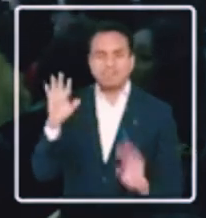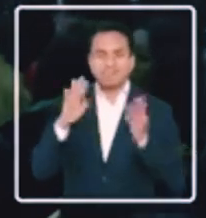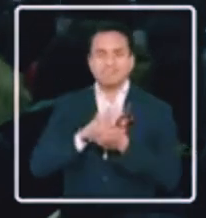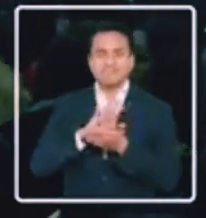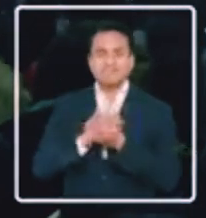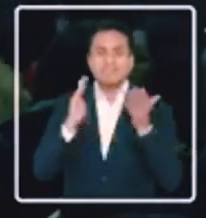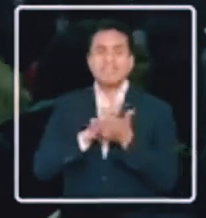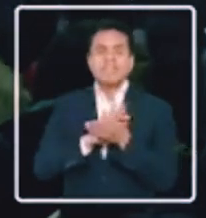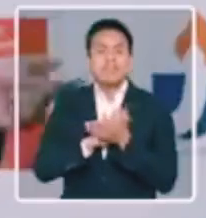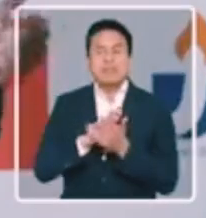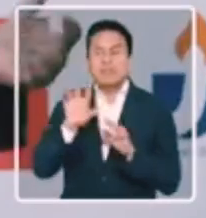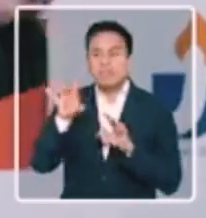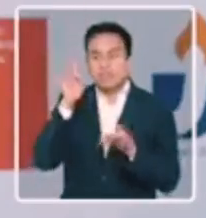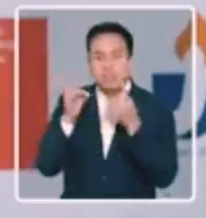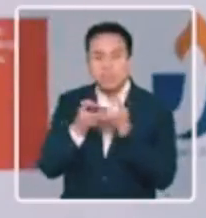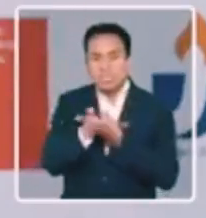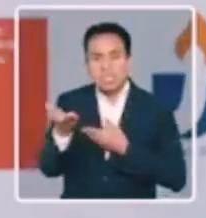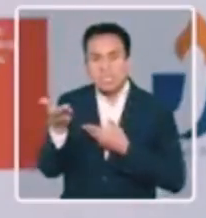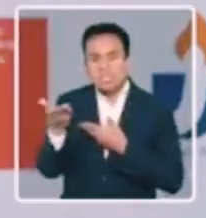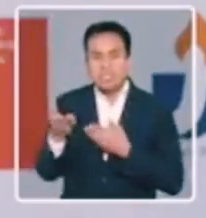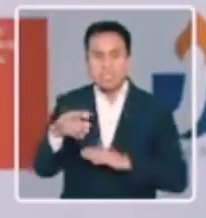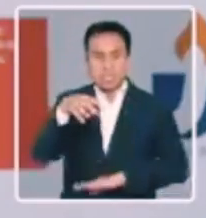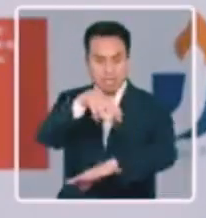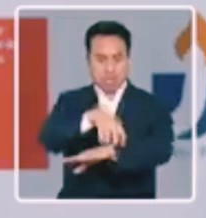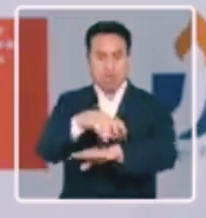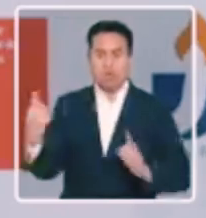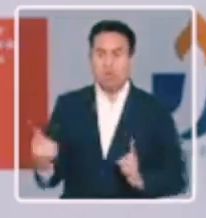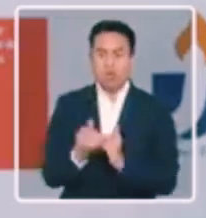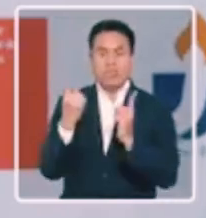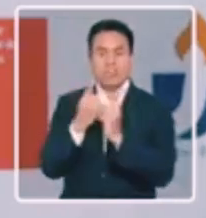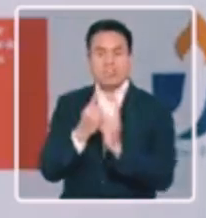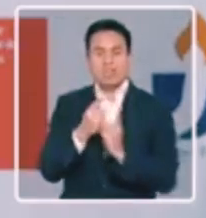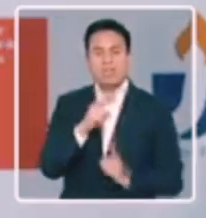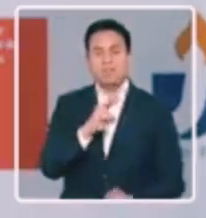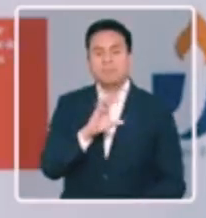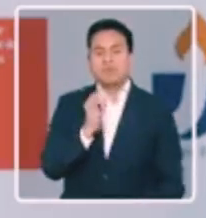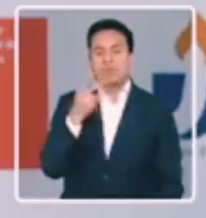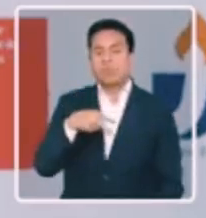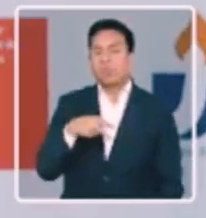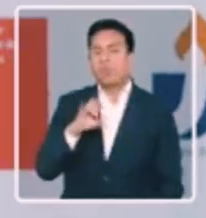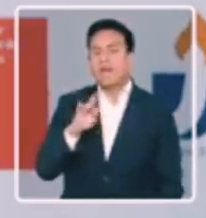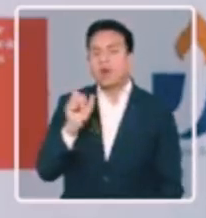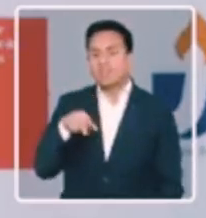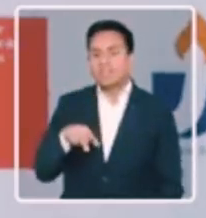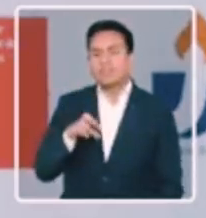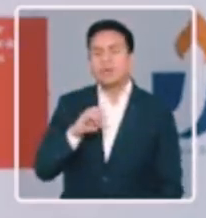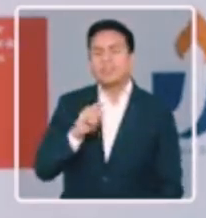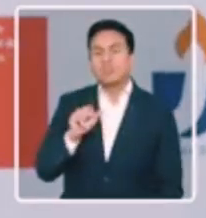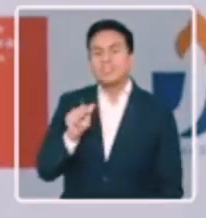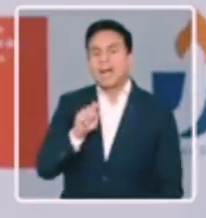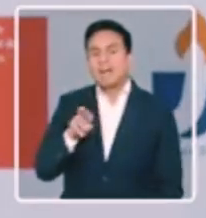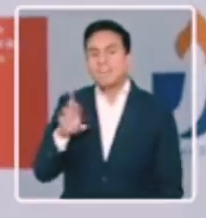Y noten ustedes cómo se encuentra la región a través del deporte vilcún curacautín Puerto Saavedra